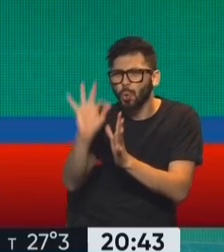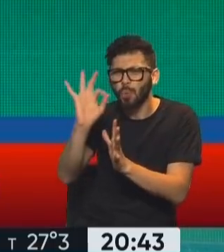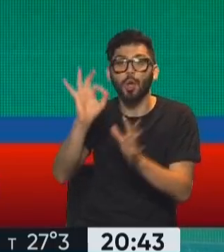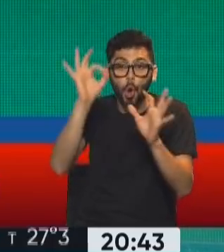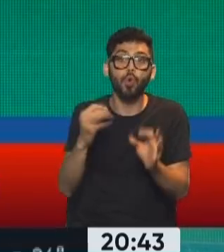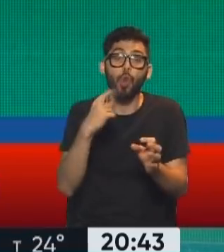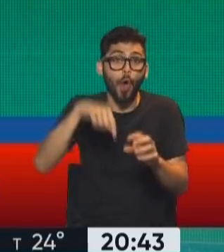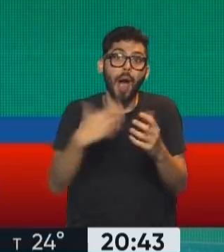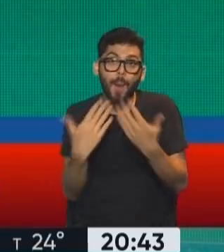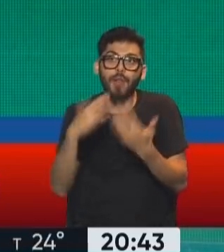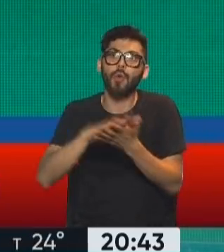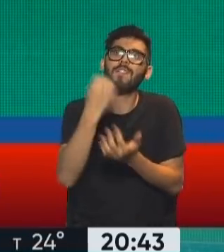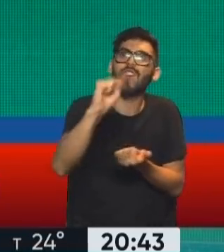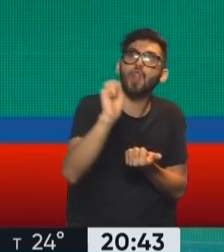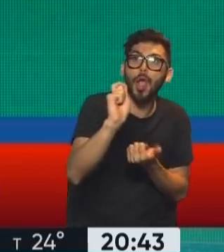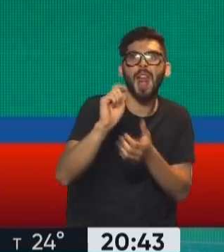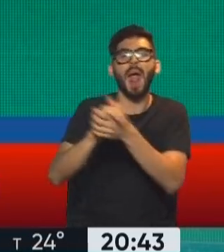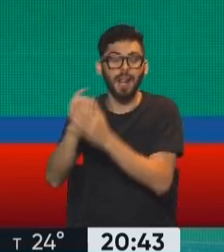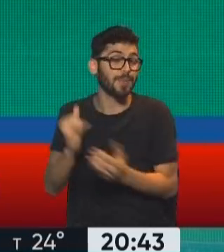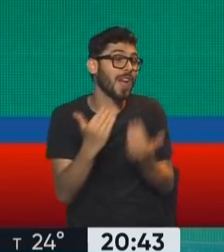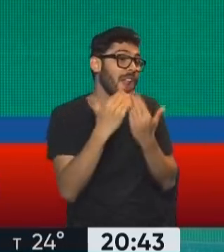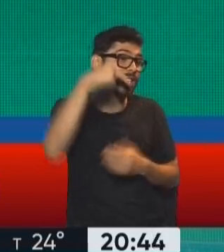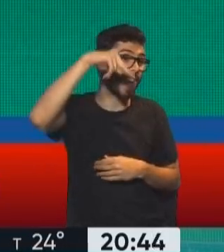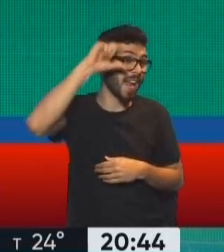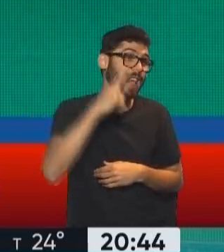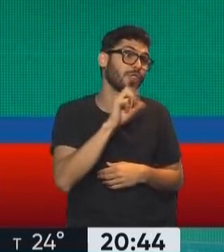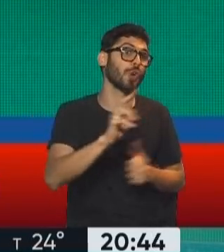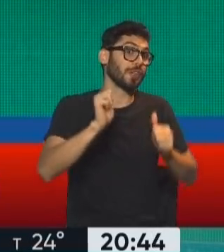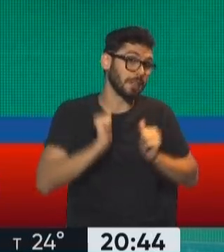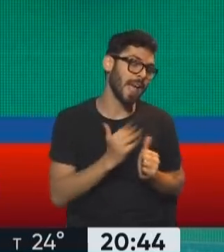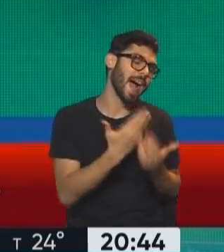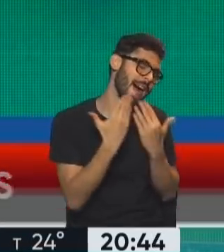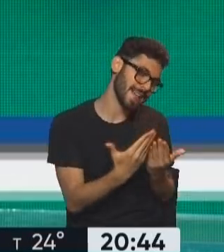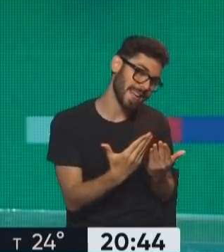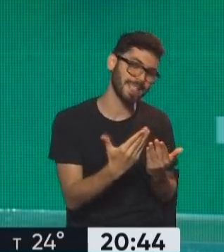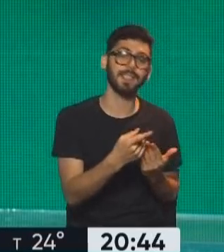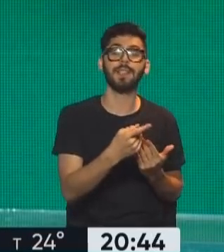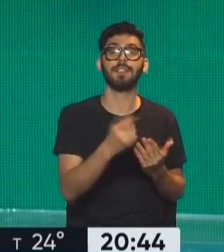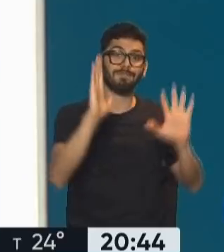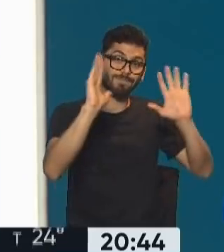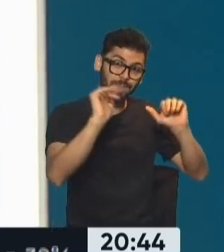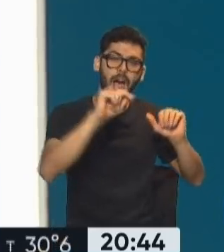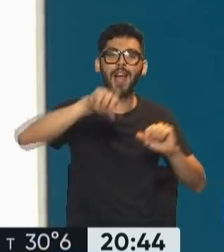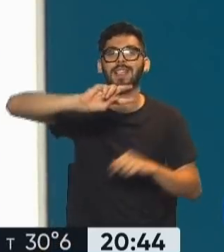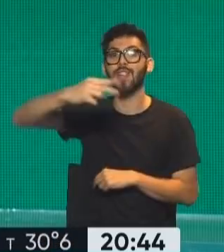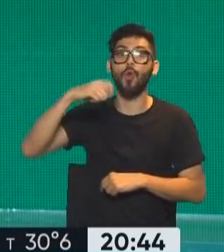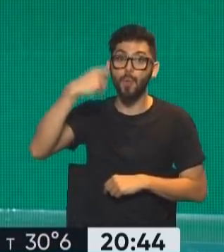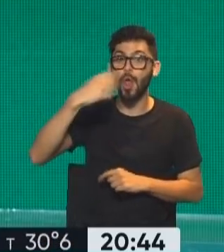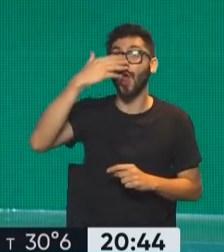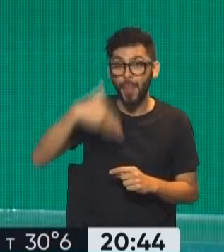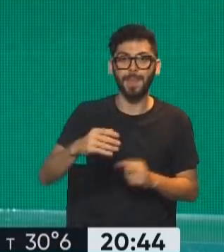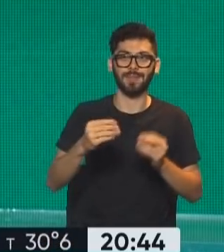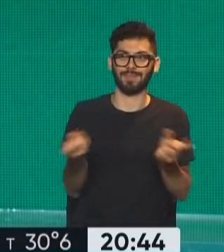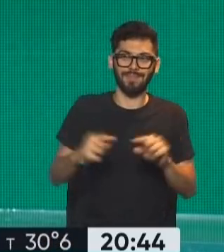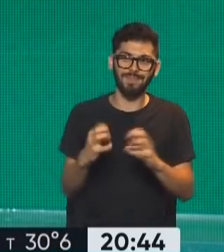las ausencias, vamos a hablar del radicalismo también. Gracias, Néstor, por quedarte. Lo despedimos a Néstor Espósito. Segundo informe y volvemos sobre el tema.